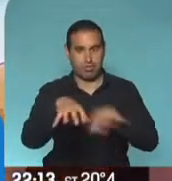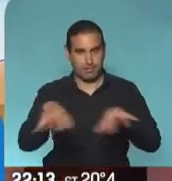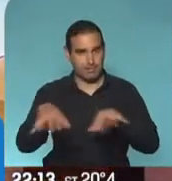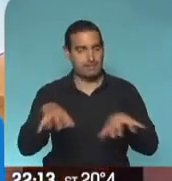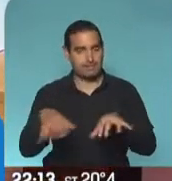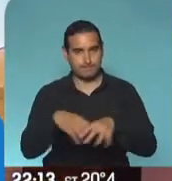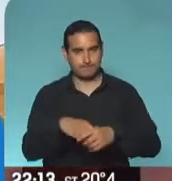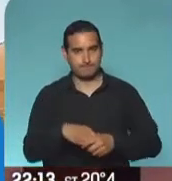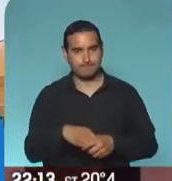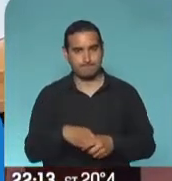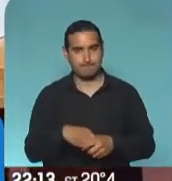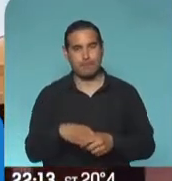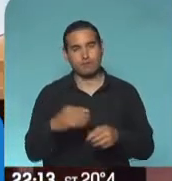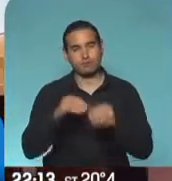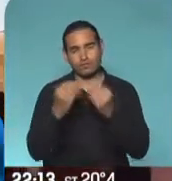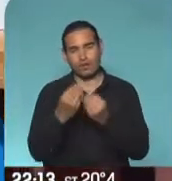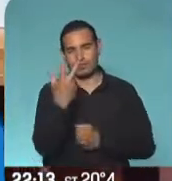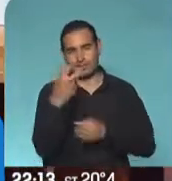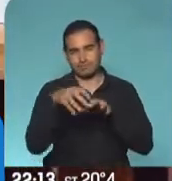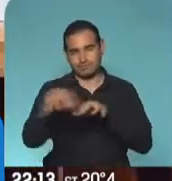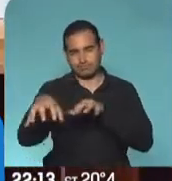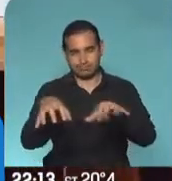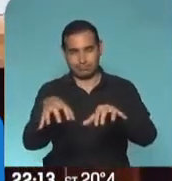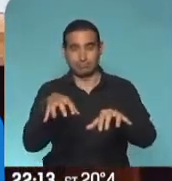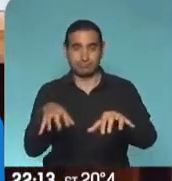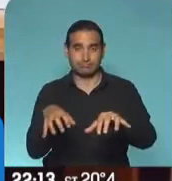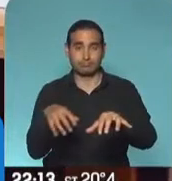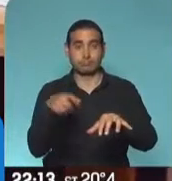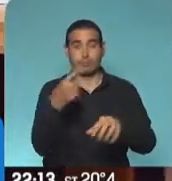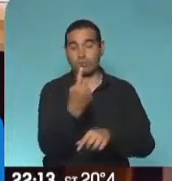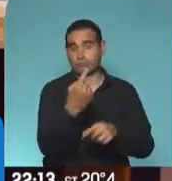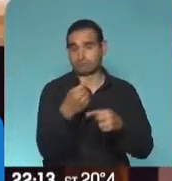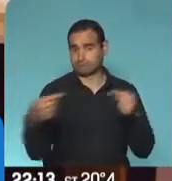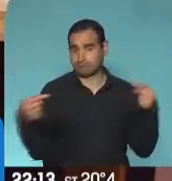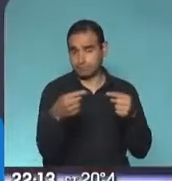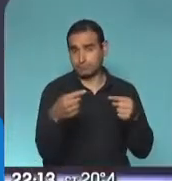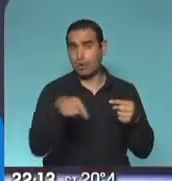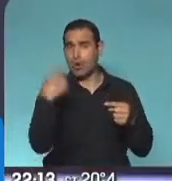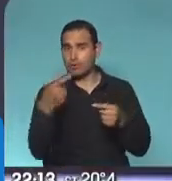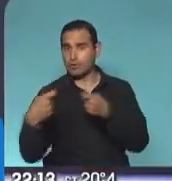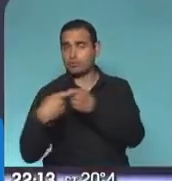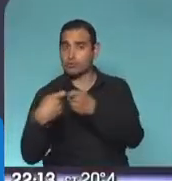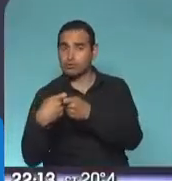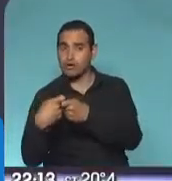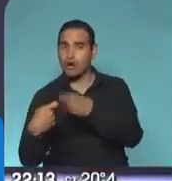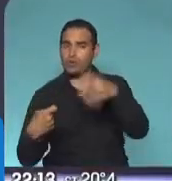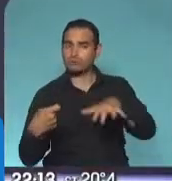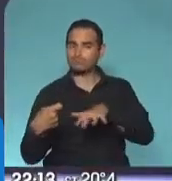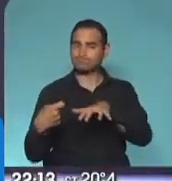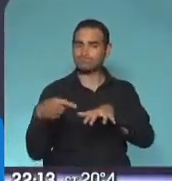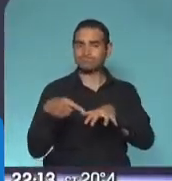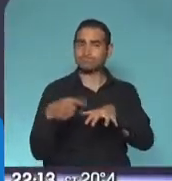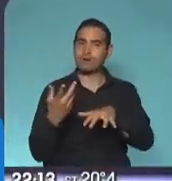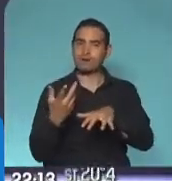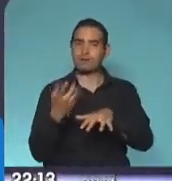dos situaciones, en tres diría. Una enemiga, otra aliada y una que es